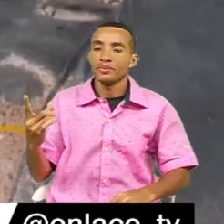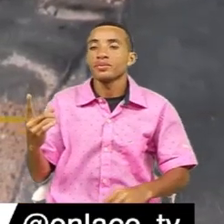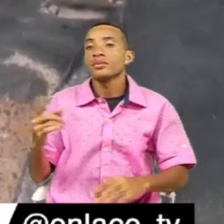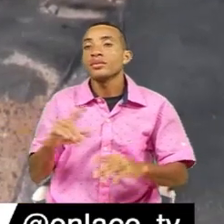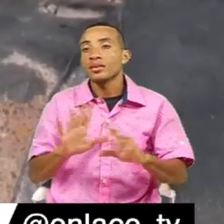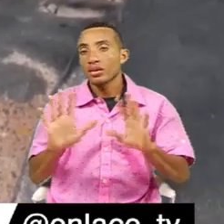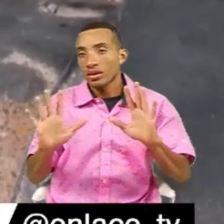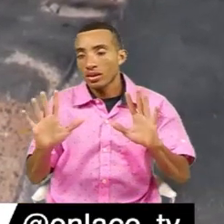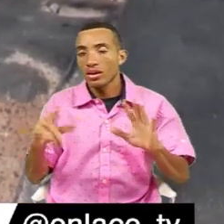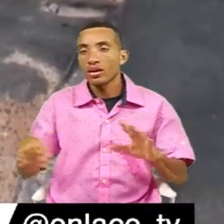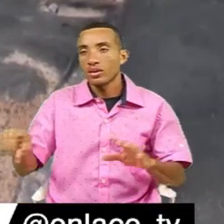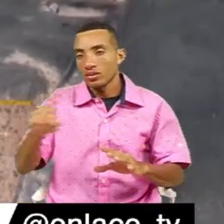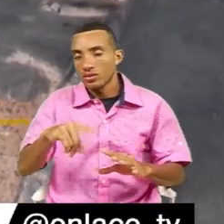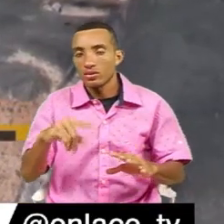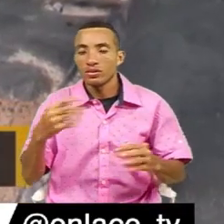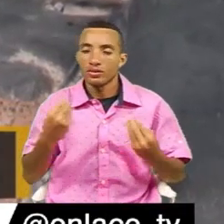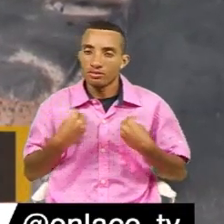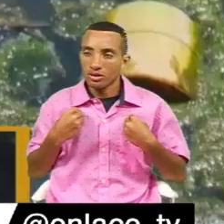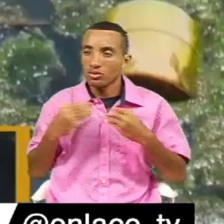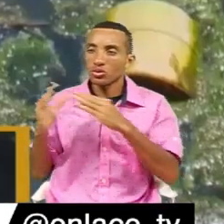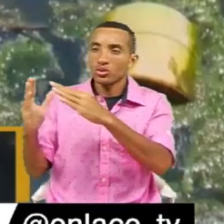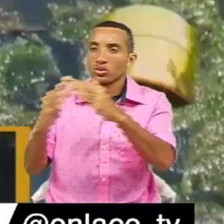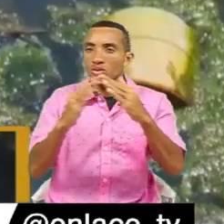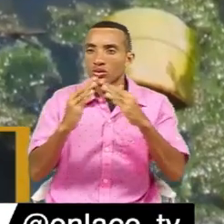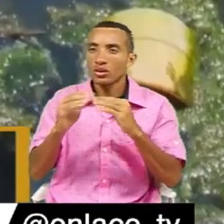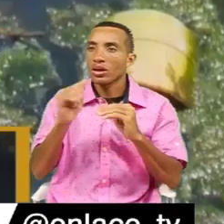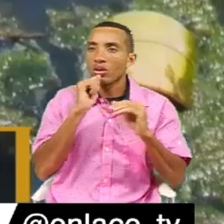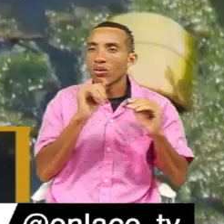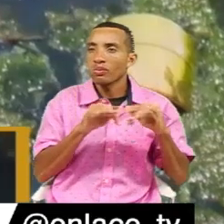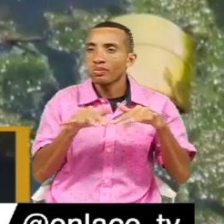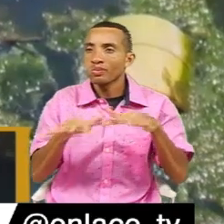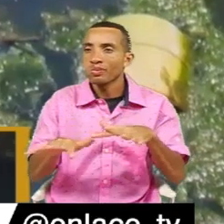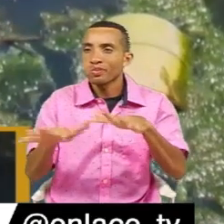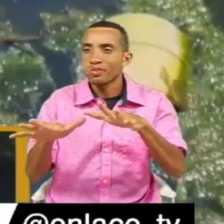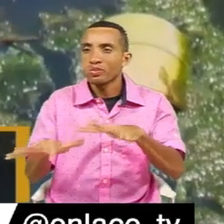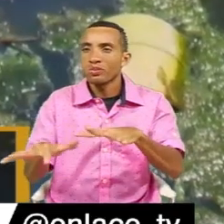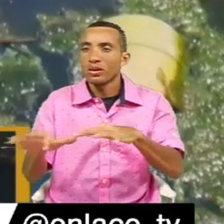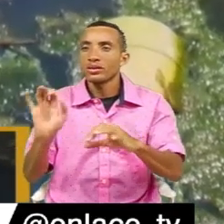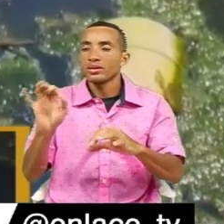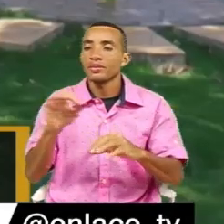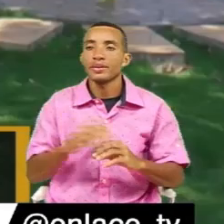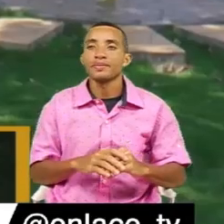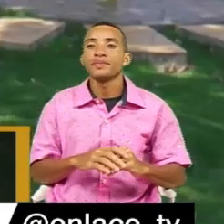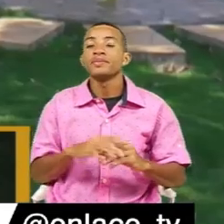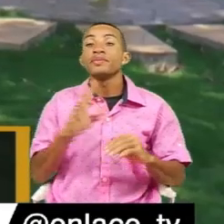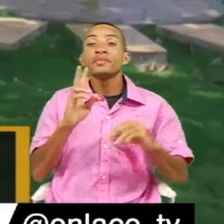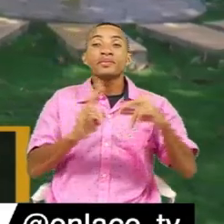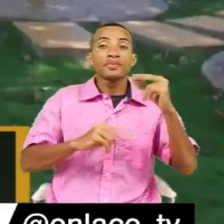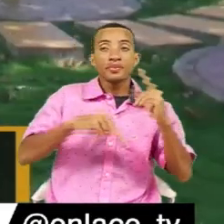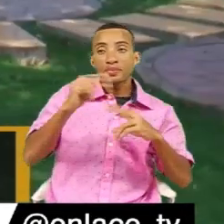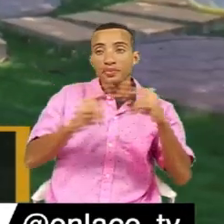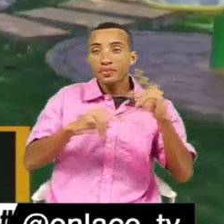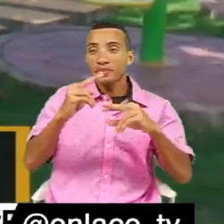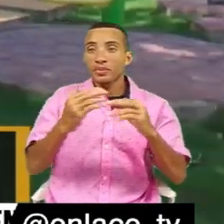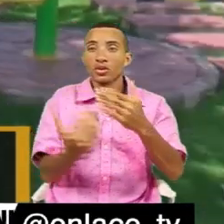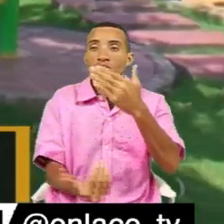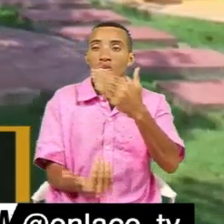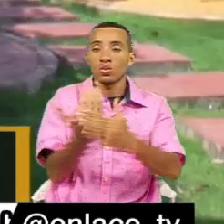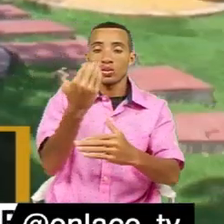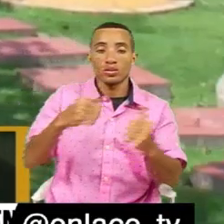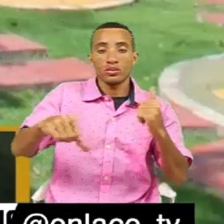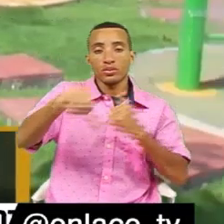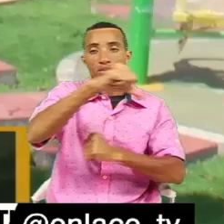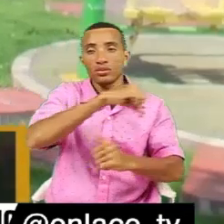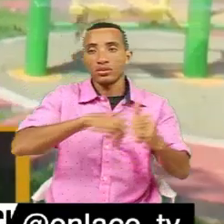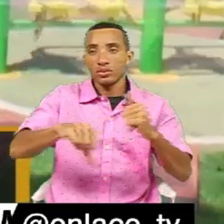los residentes les preocupa este represamiento de aguas que se presenta luego de las respectivas obras de construcción de este moderno parque que por